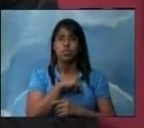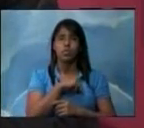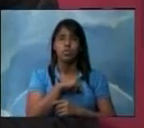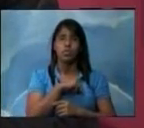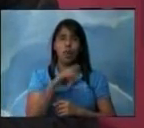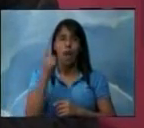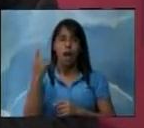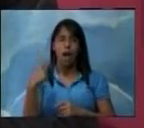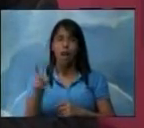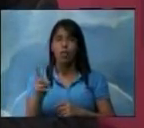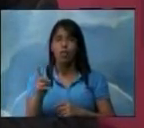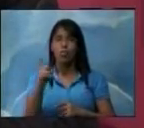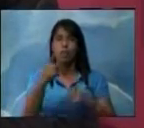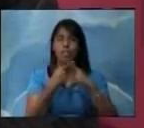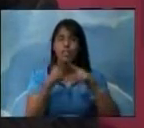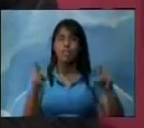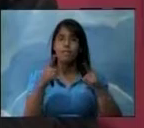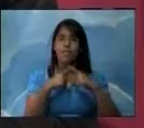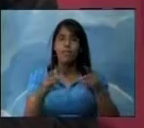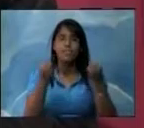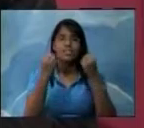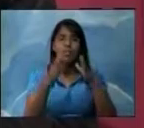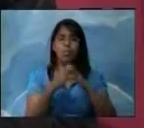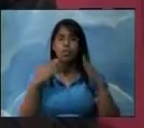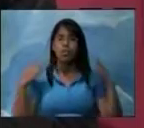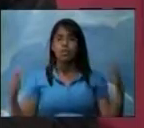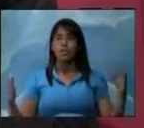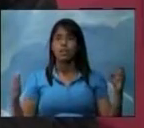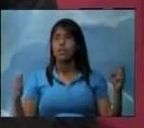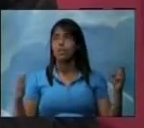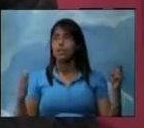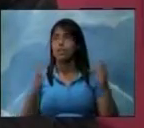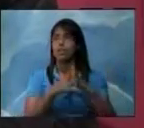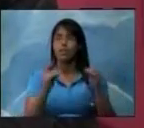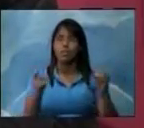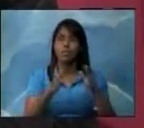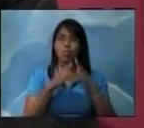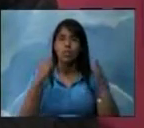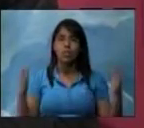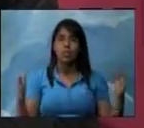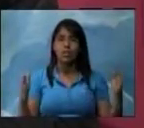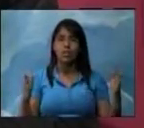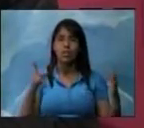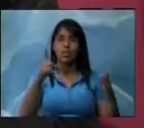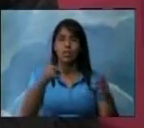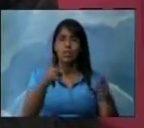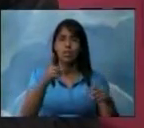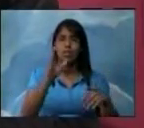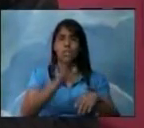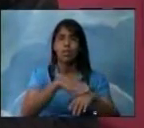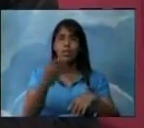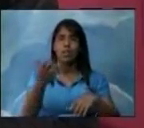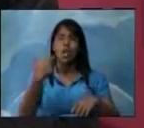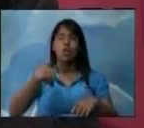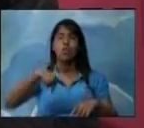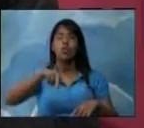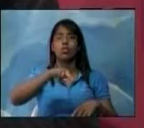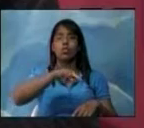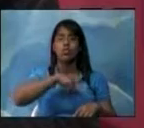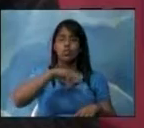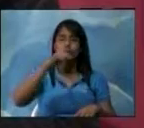Hay una diferencia muy grande, gloria al Señor, porque